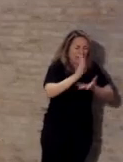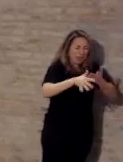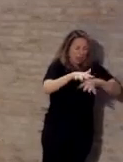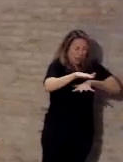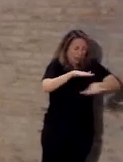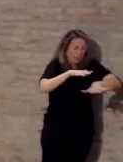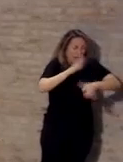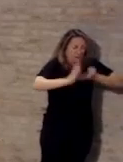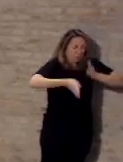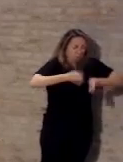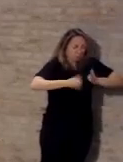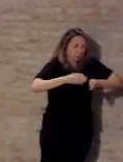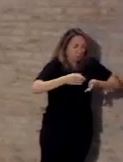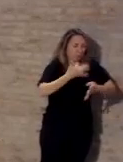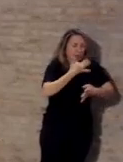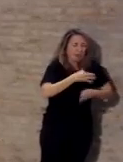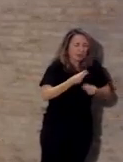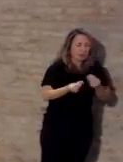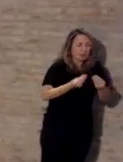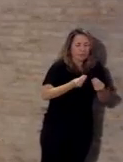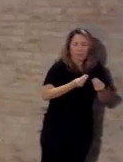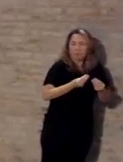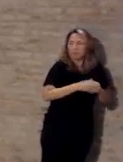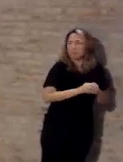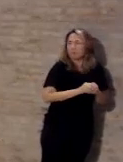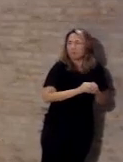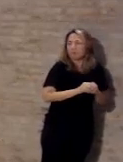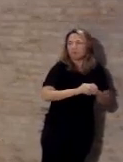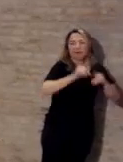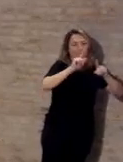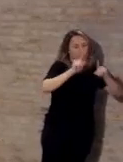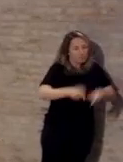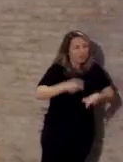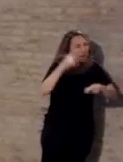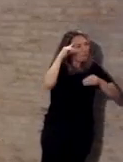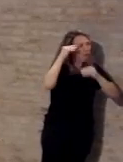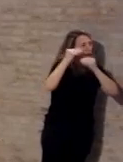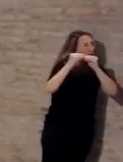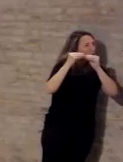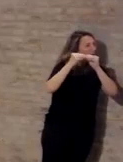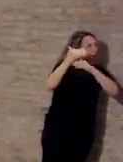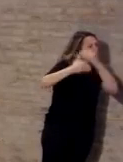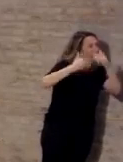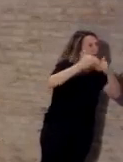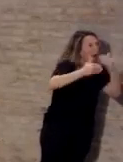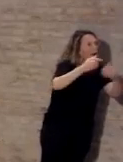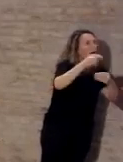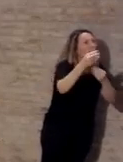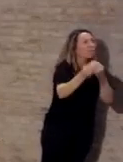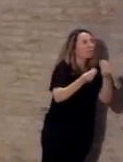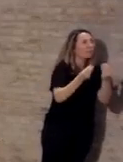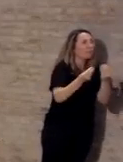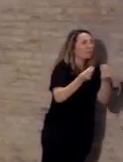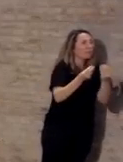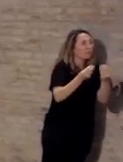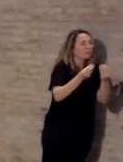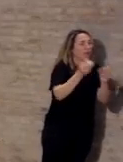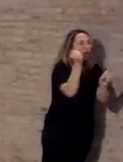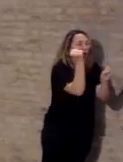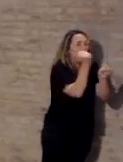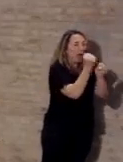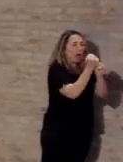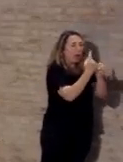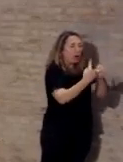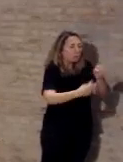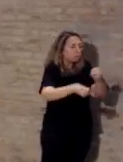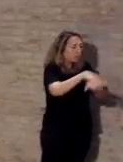de violencia pero Pero bueno aparte de las capacitaciones también Bueno hay que hacer mucho trabajo para